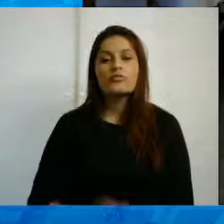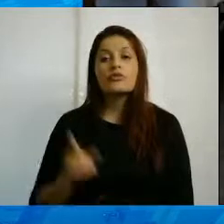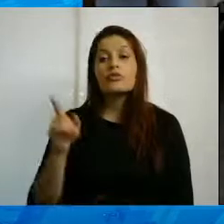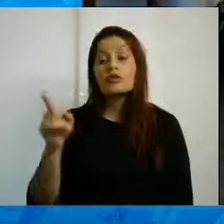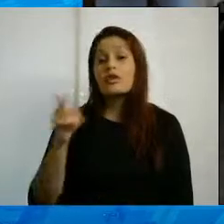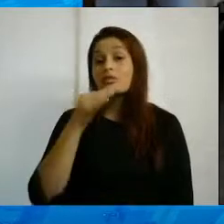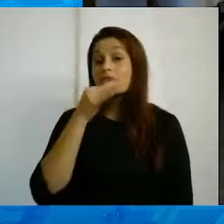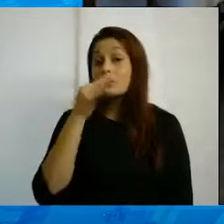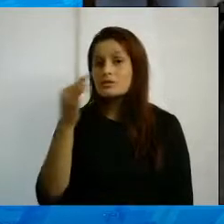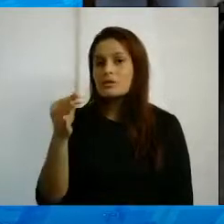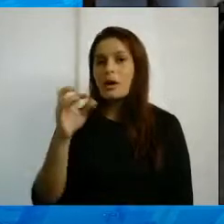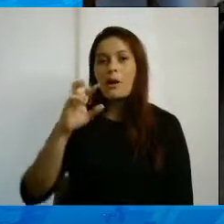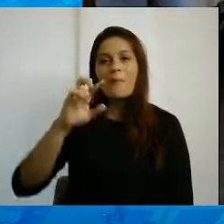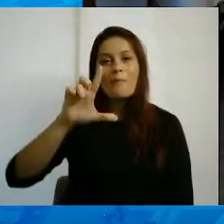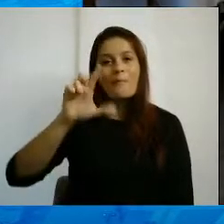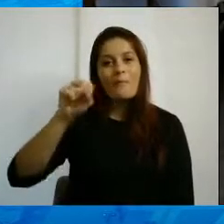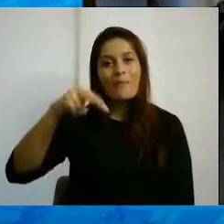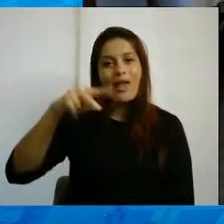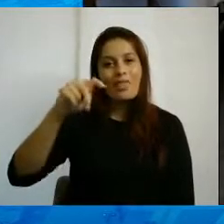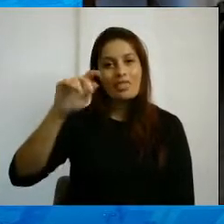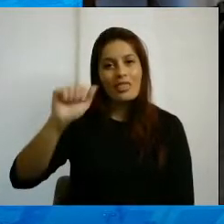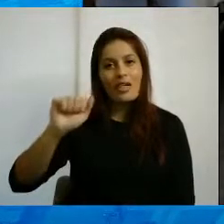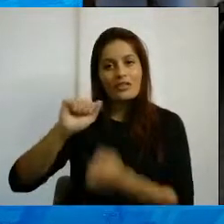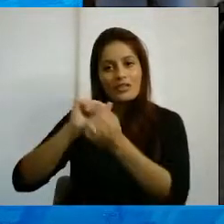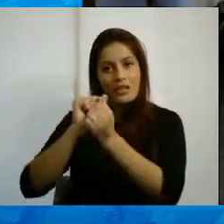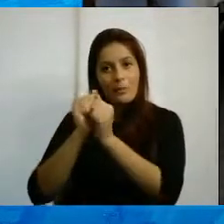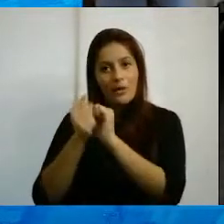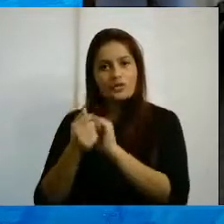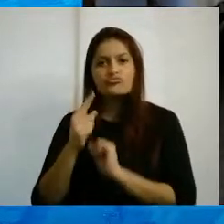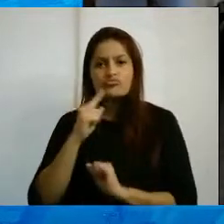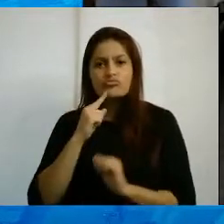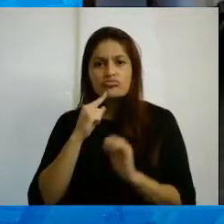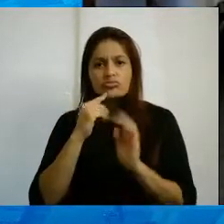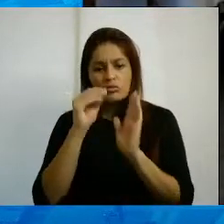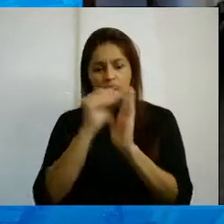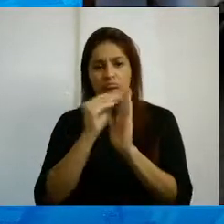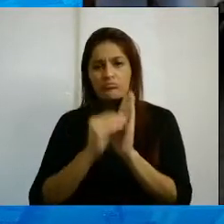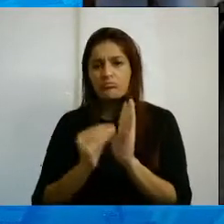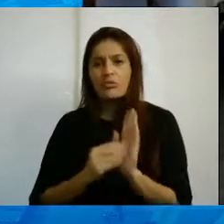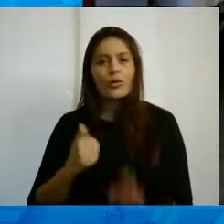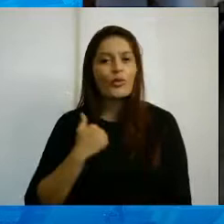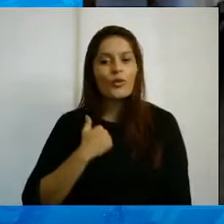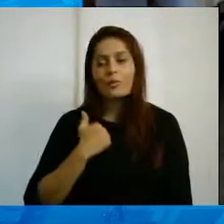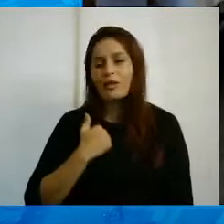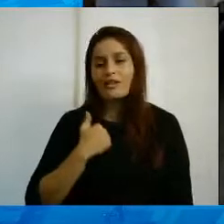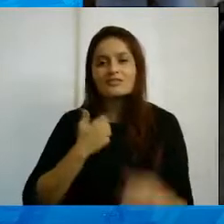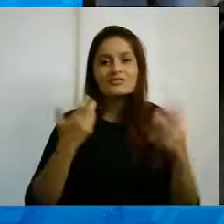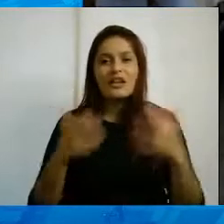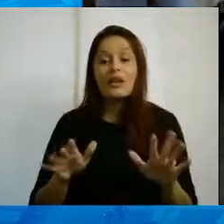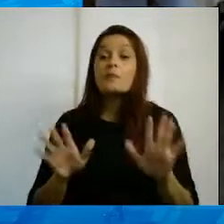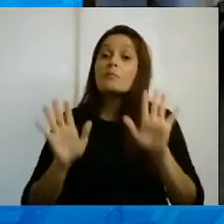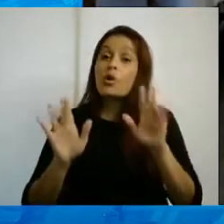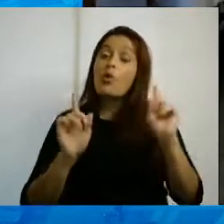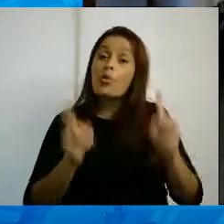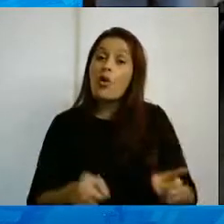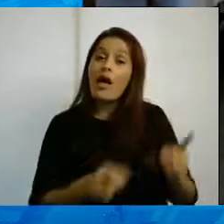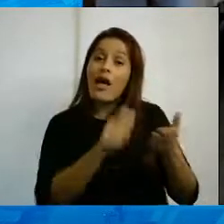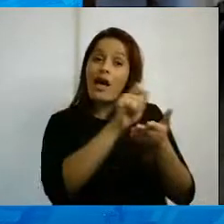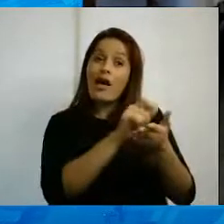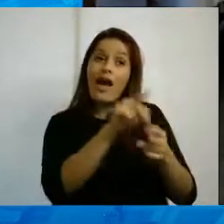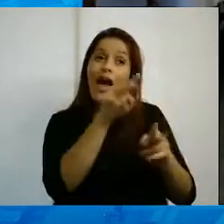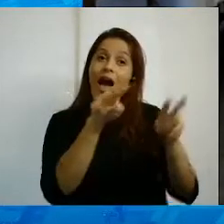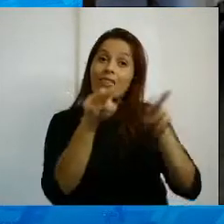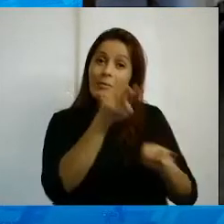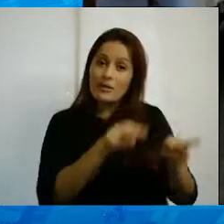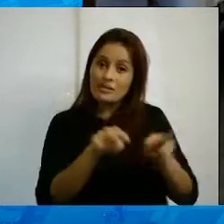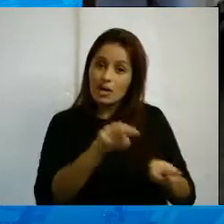en orden, o sea, no hay afectación en los niveles, digamos. Pero de todas formas, el administrador, y tenemos también un informe